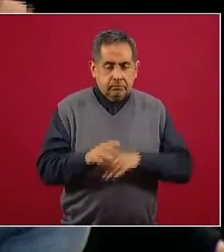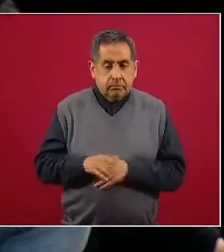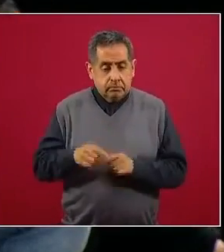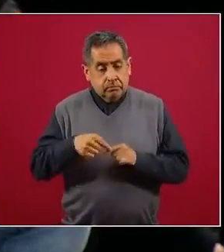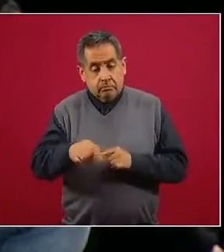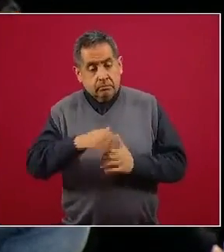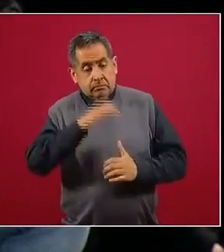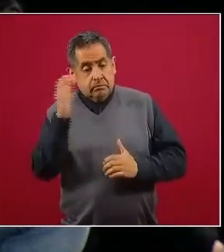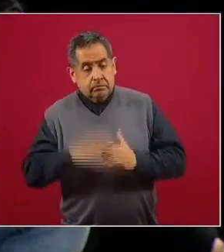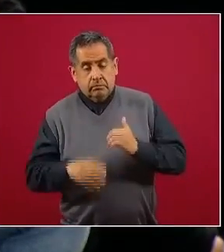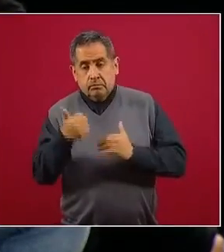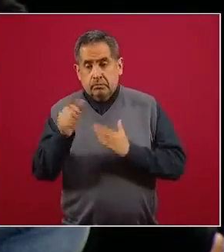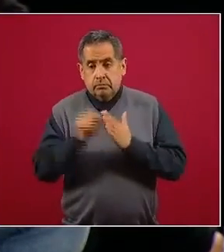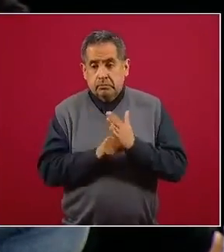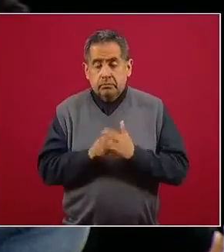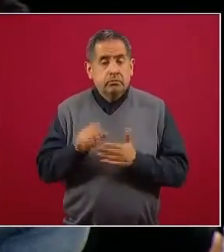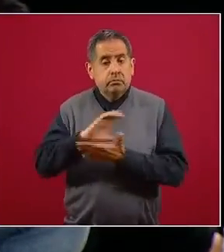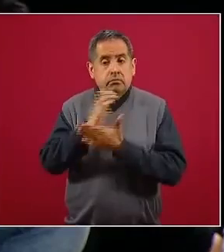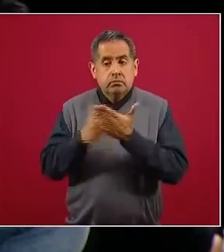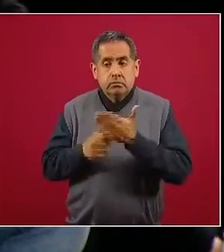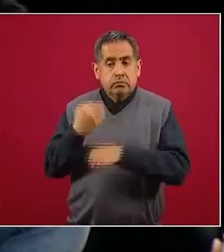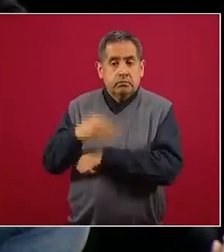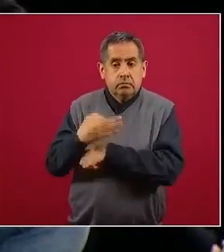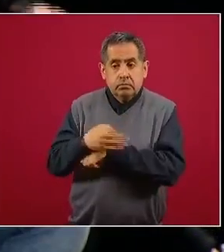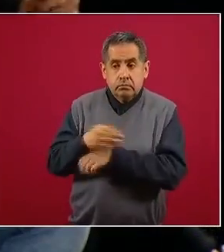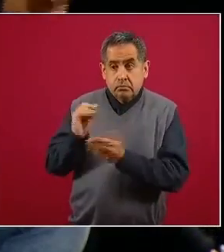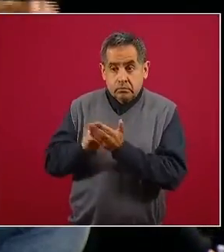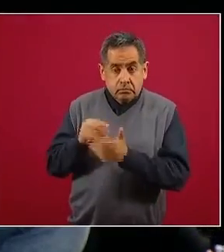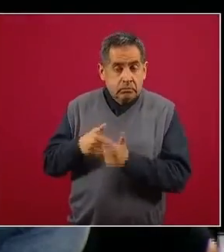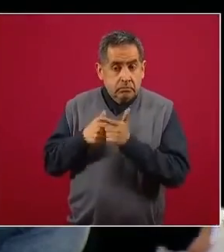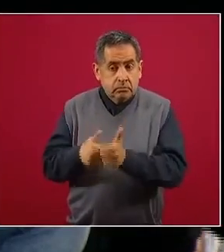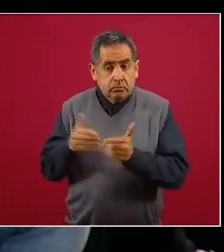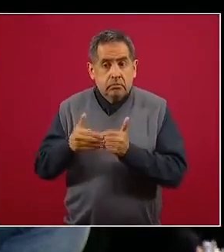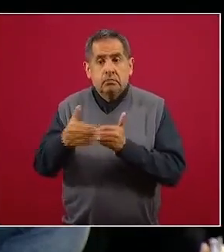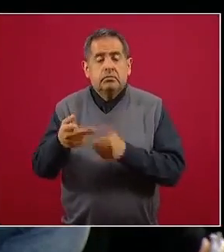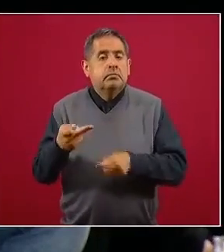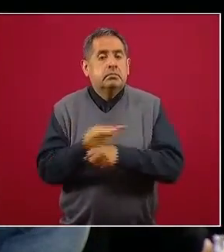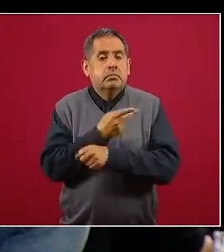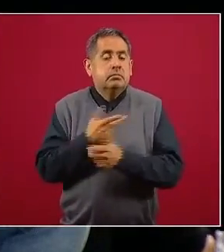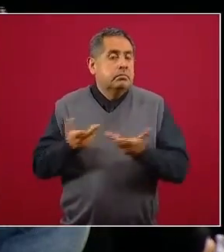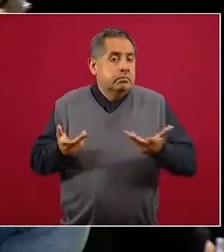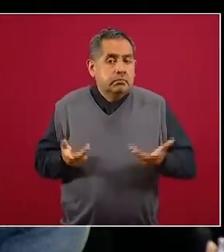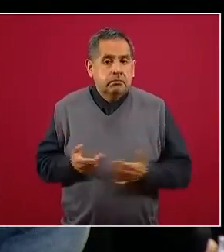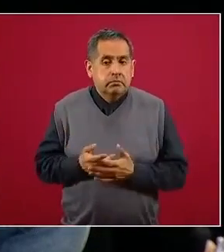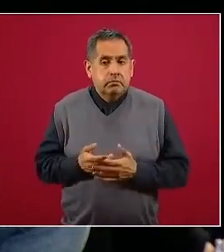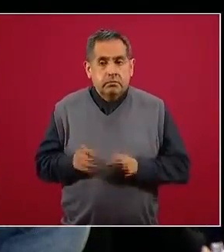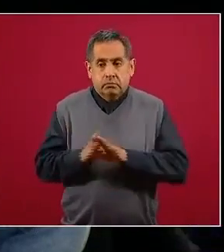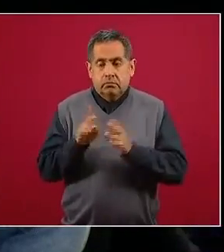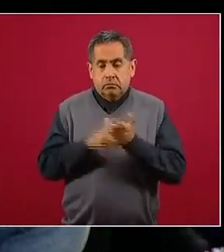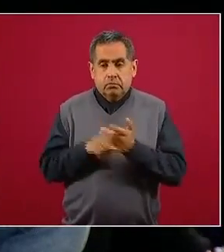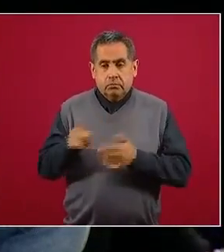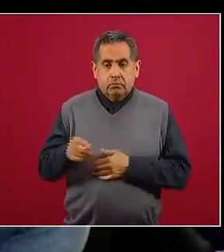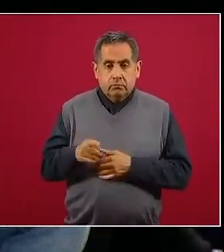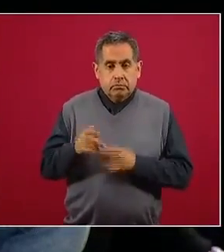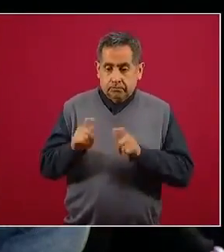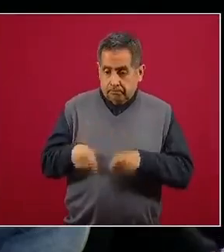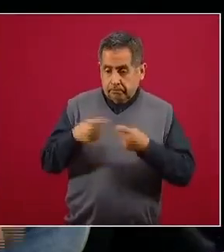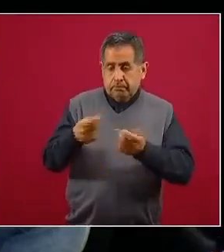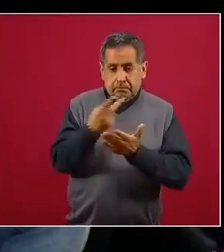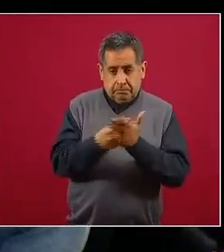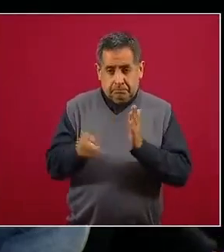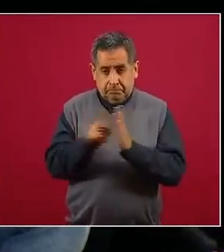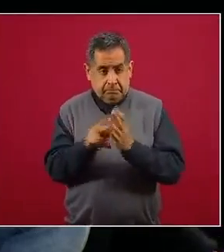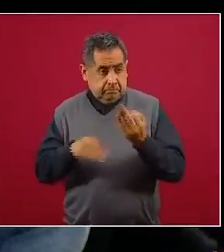van a acabar los 6 meses y su contrato temporal pues no sabemos si va a continuar o va a seguir. Entonces, ¿qué va a pasar con ellos? Y sobre el proceso de basificación de